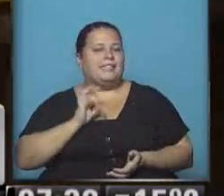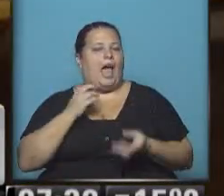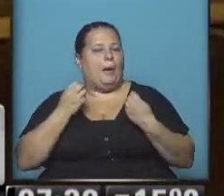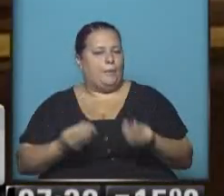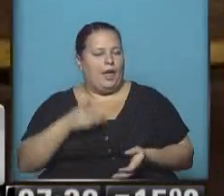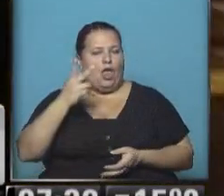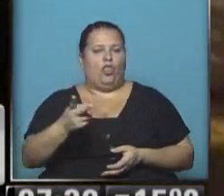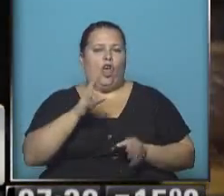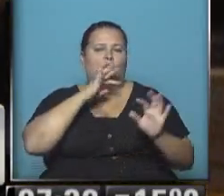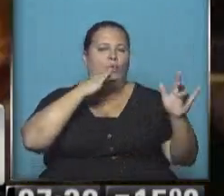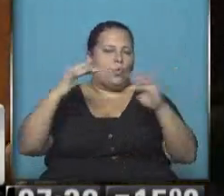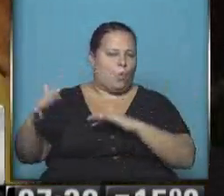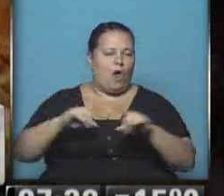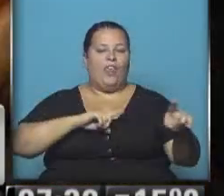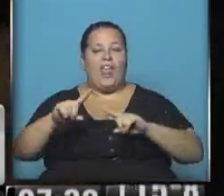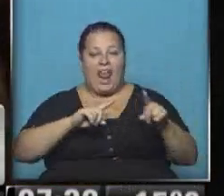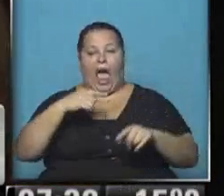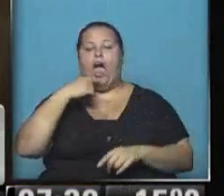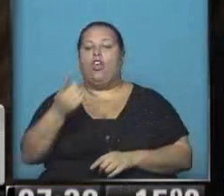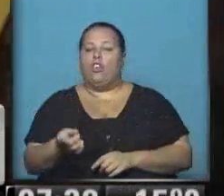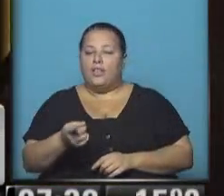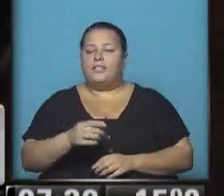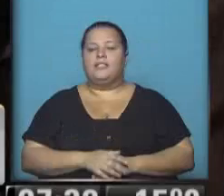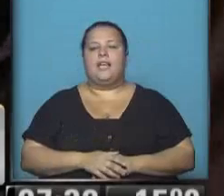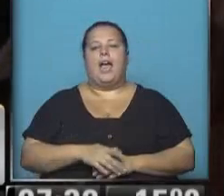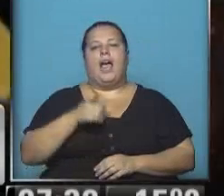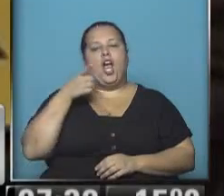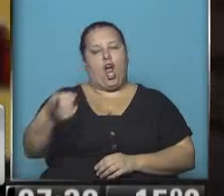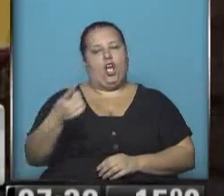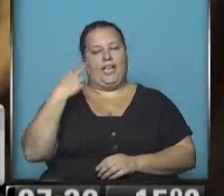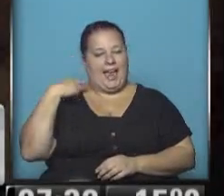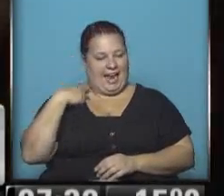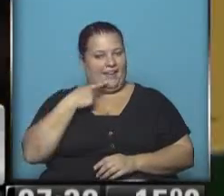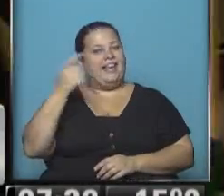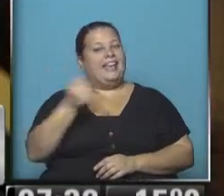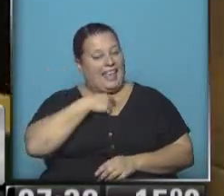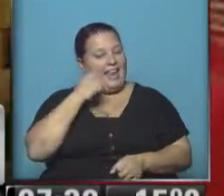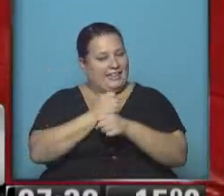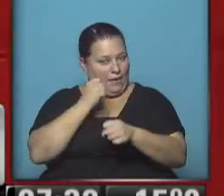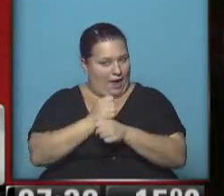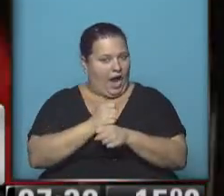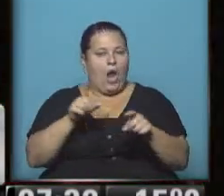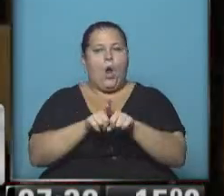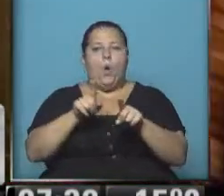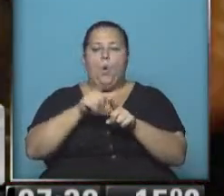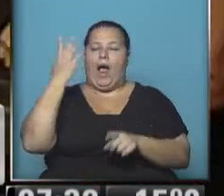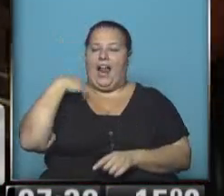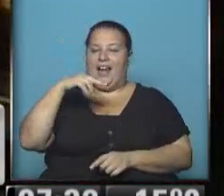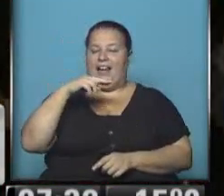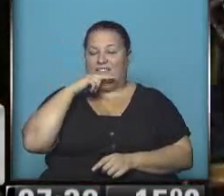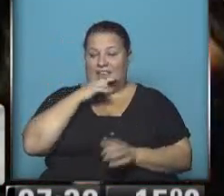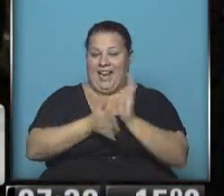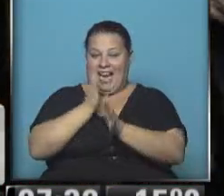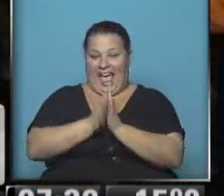esas dos versiones los delegados aseguran que es un lockout patronal ellos quieren trabajar de la misma manera que el viernes sin correr